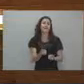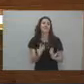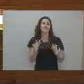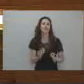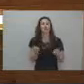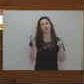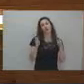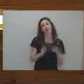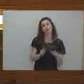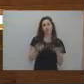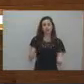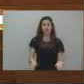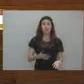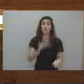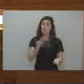Pero creo que es posible